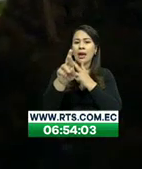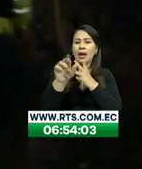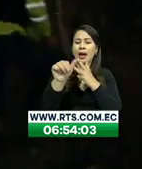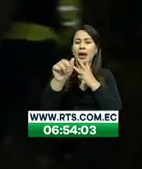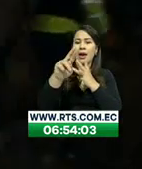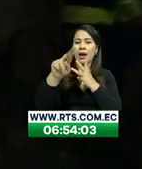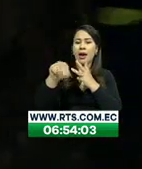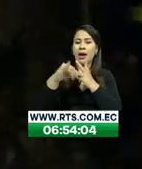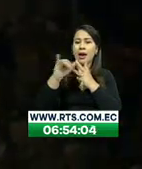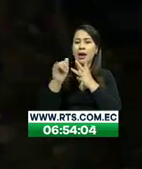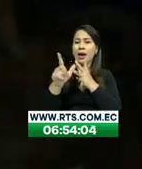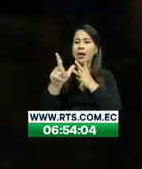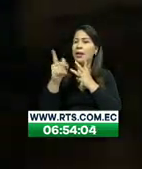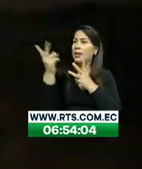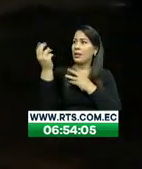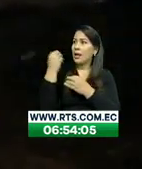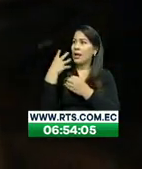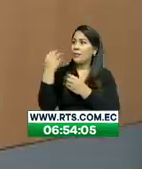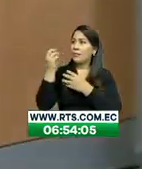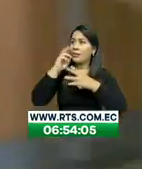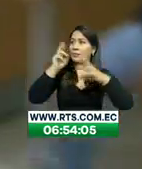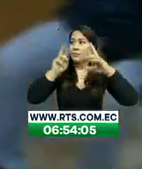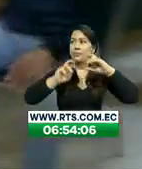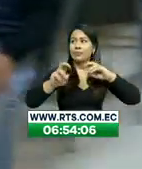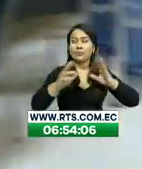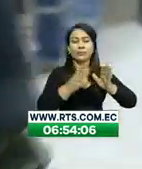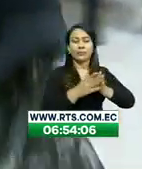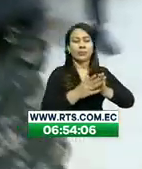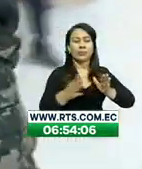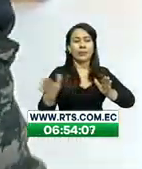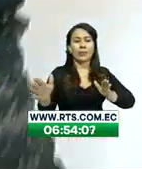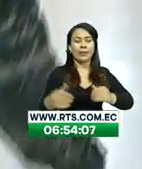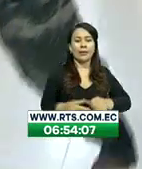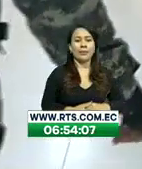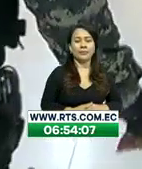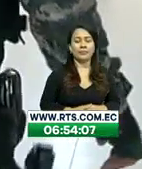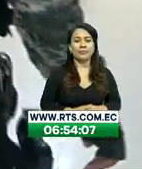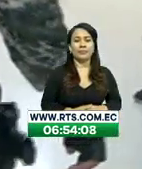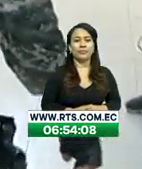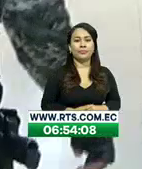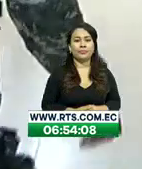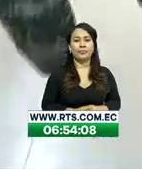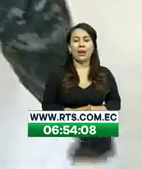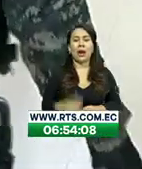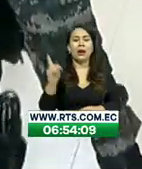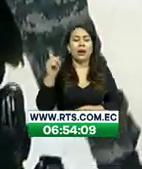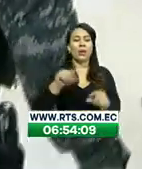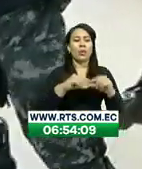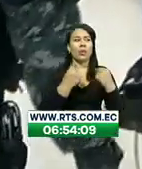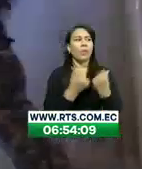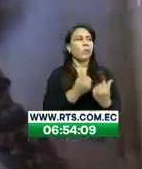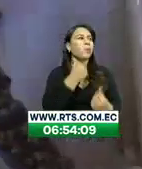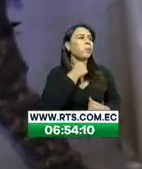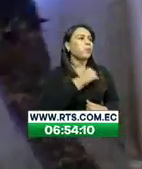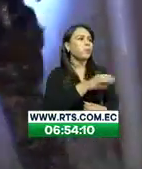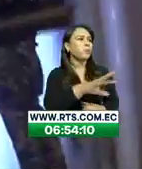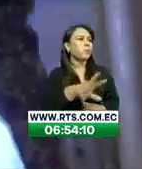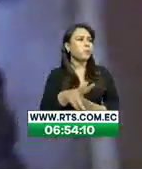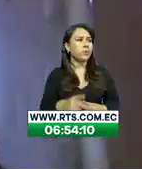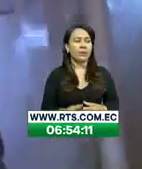Los uniformados buscaban a los integrantes de una banda delictiva dedicada al asalto en haciendas.